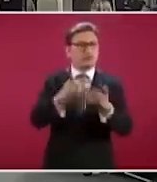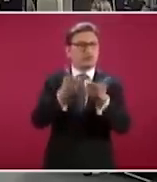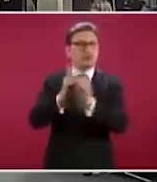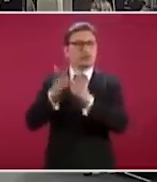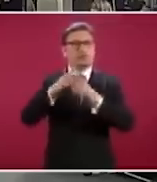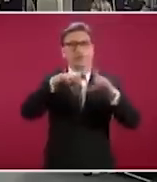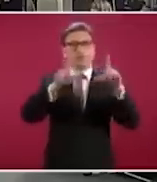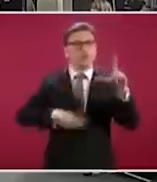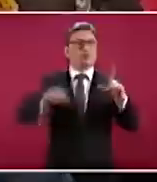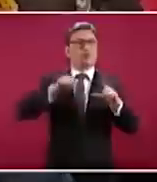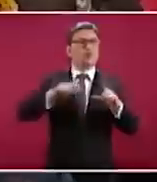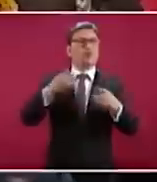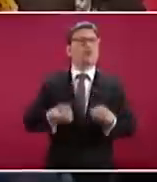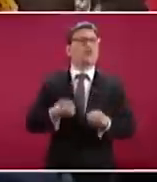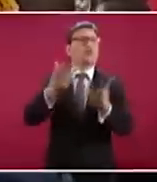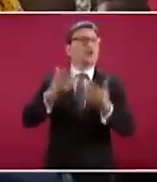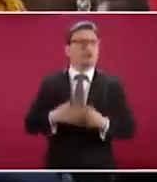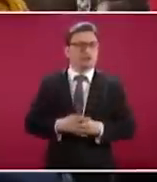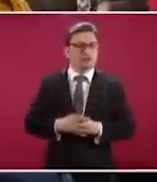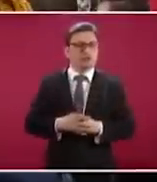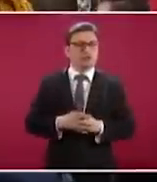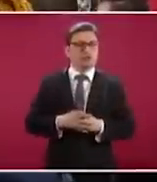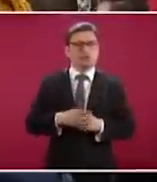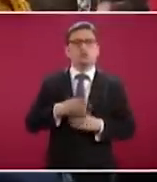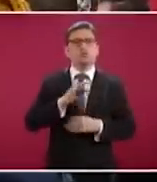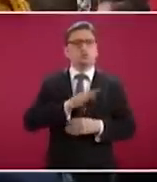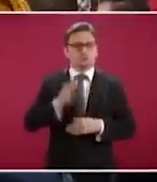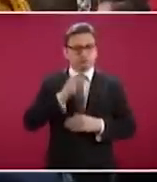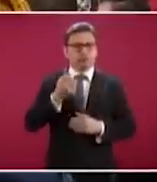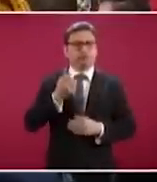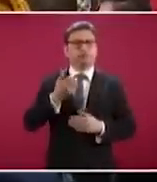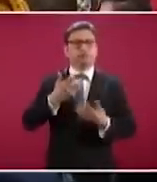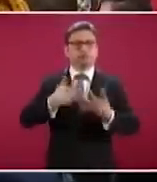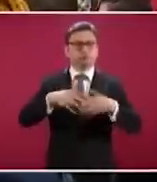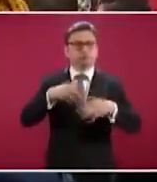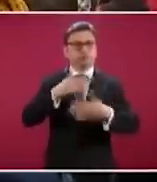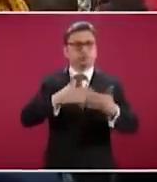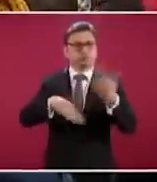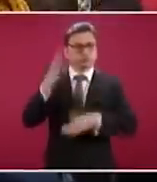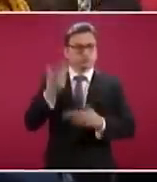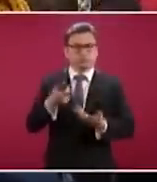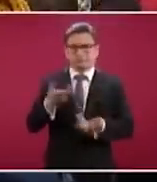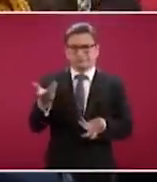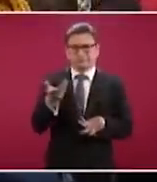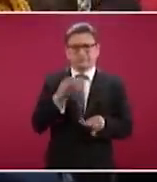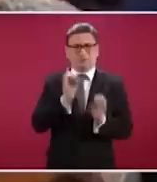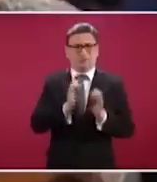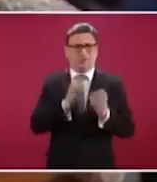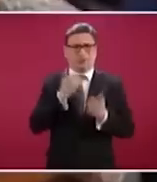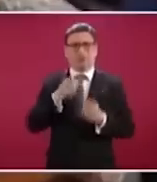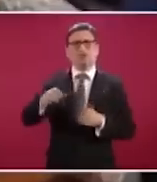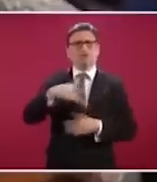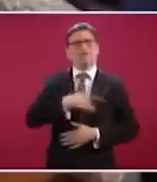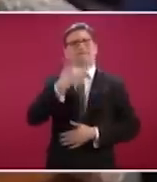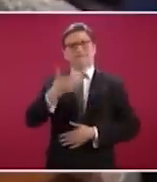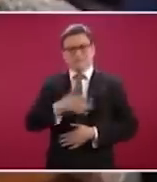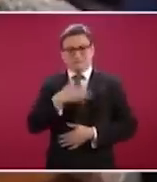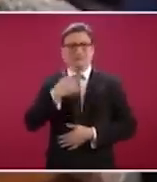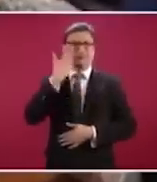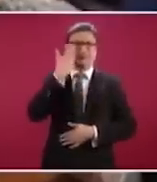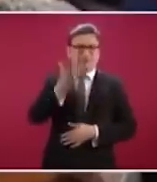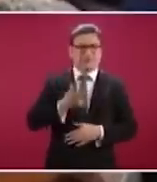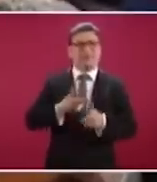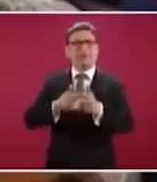industriales hay en el país actualmente y potenciales? Sin eso, usted trae todo el sentimiento y todo para salir